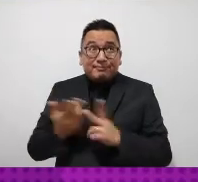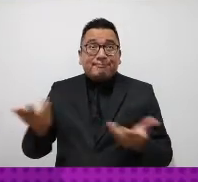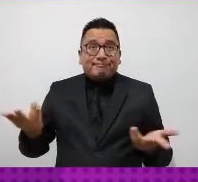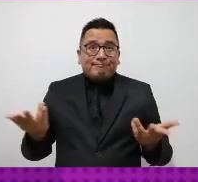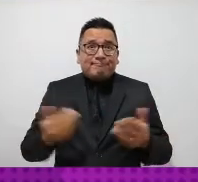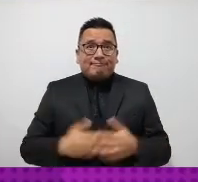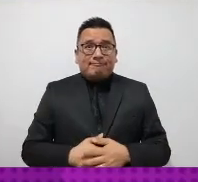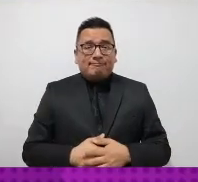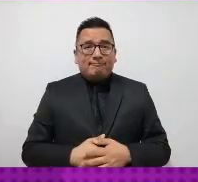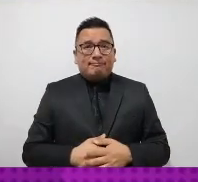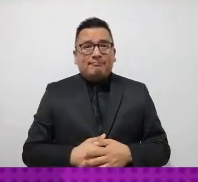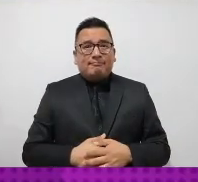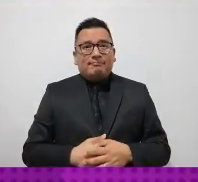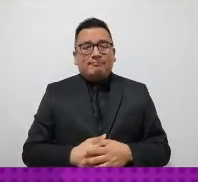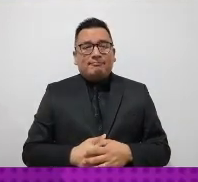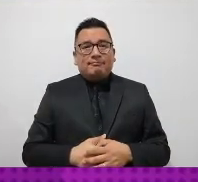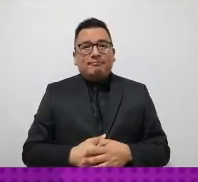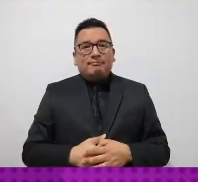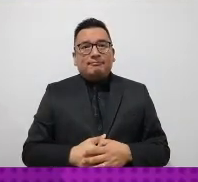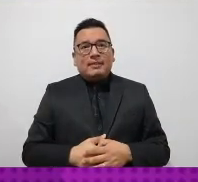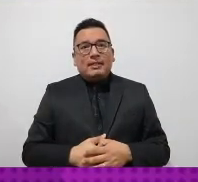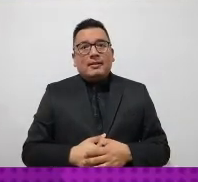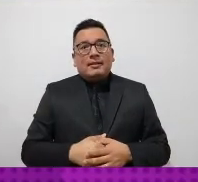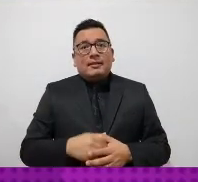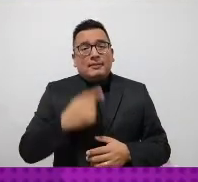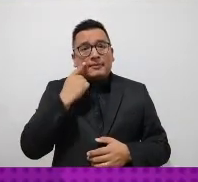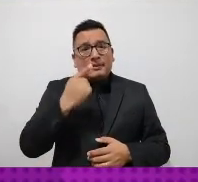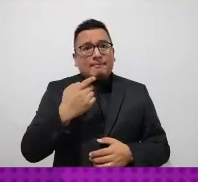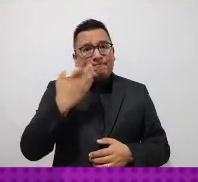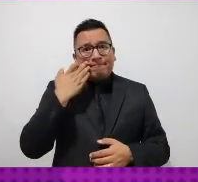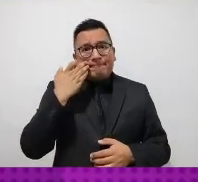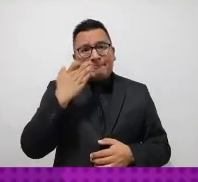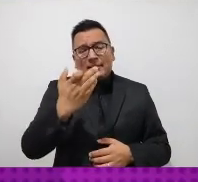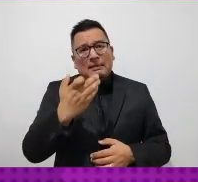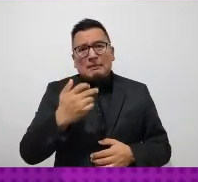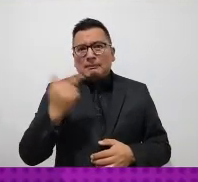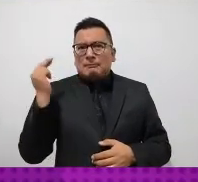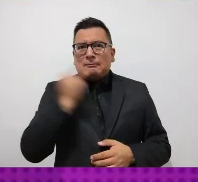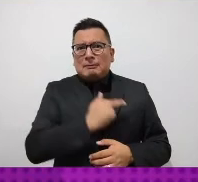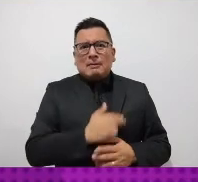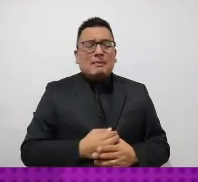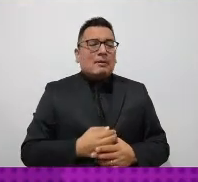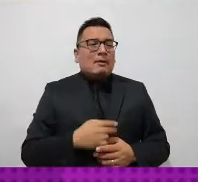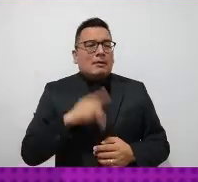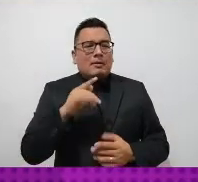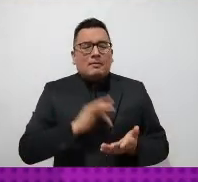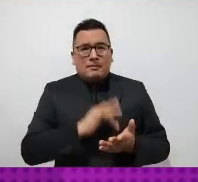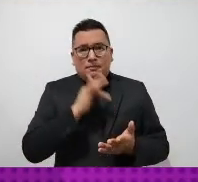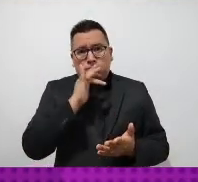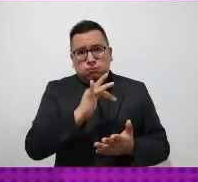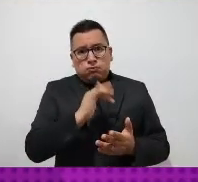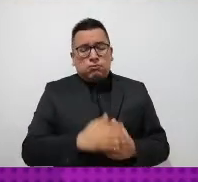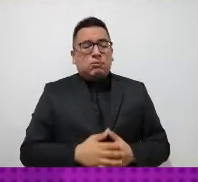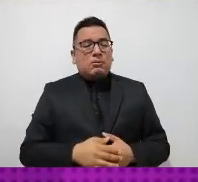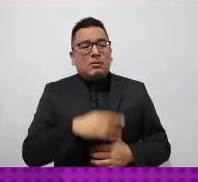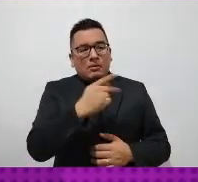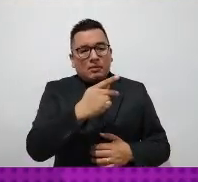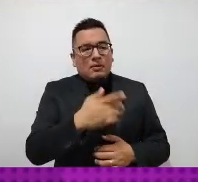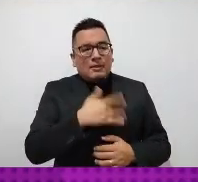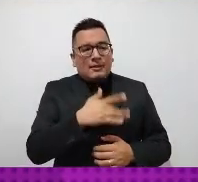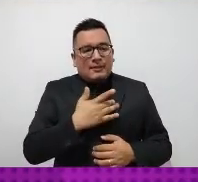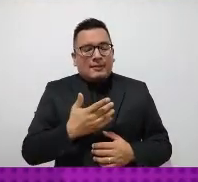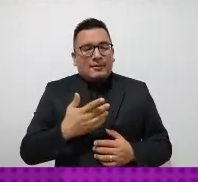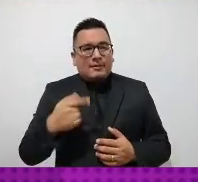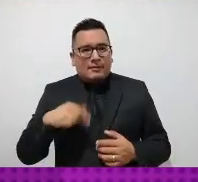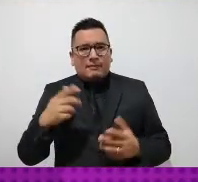alguno de los aspectos y los problemas. Desafortunadamente el tiempo vuela. Le queremos agradecer mucho, consejera, que haya aceptado la